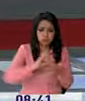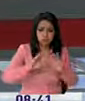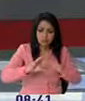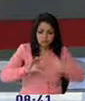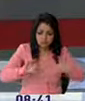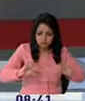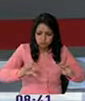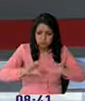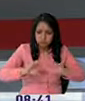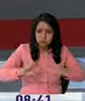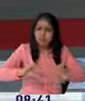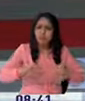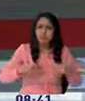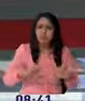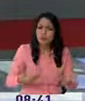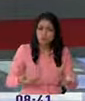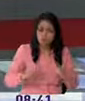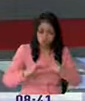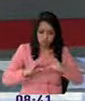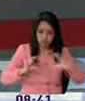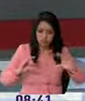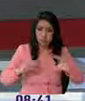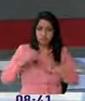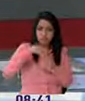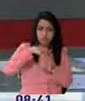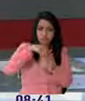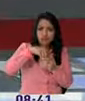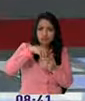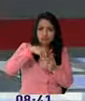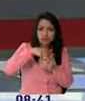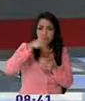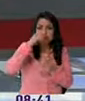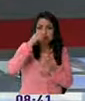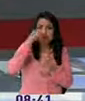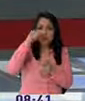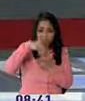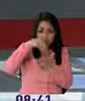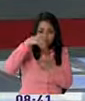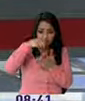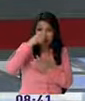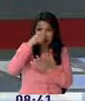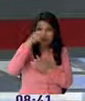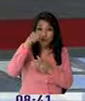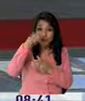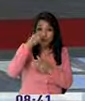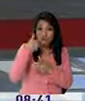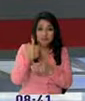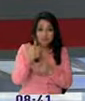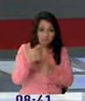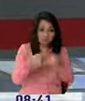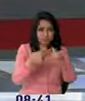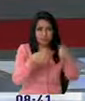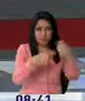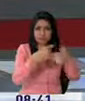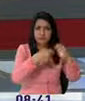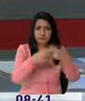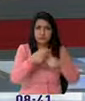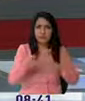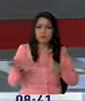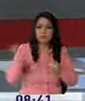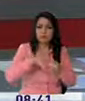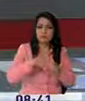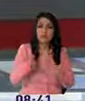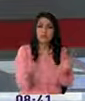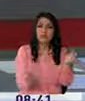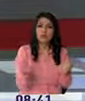ladrillos. Estos ladrillos contenían droga. El alcaloide, que aparentemente era para consumo interno, se transportaba en un